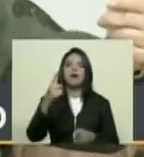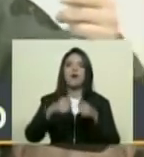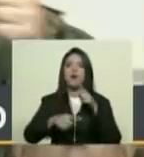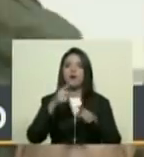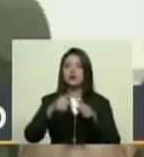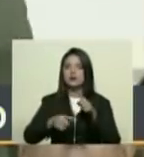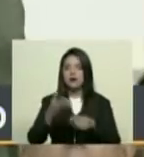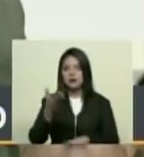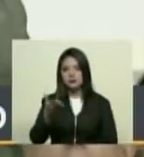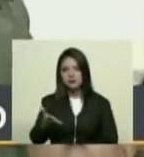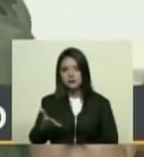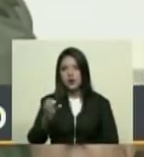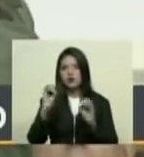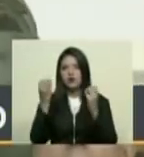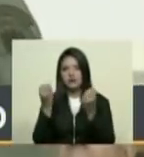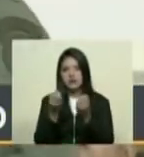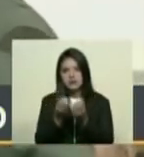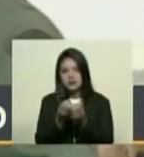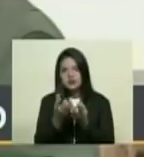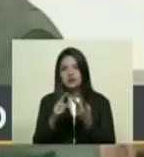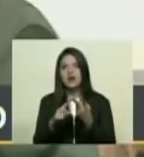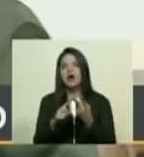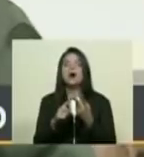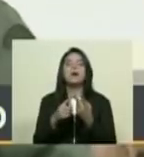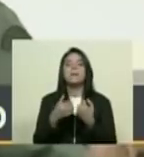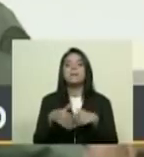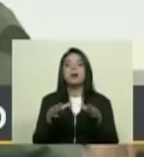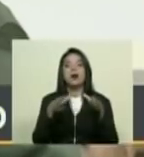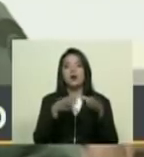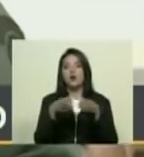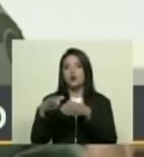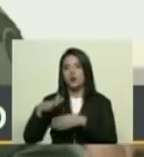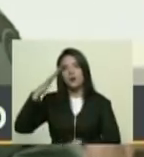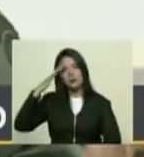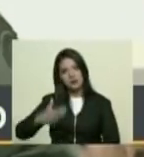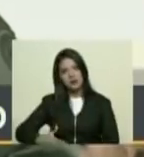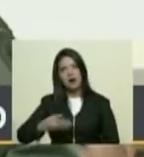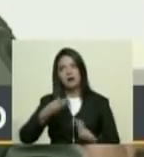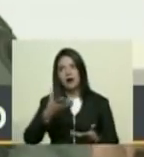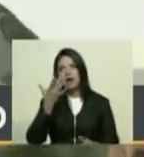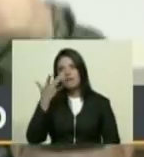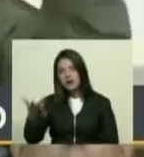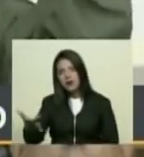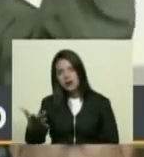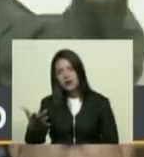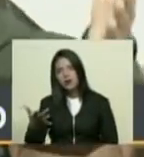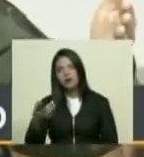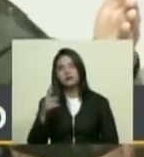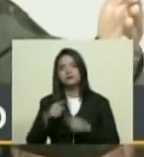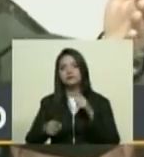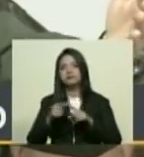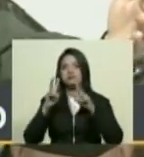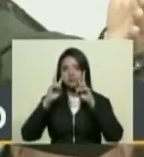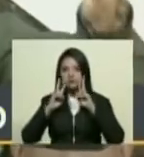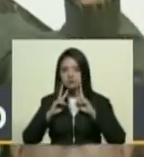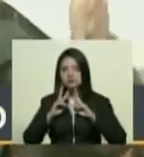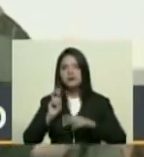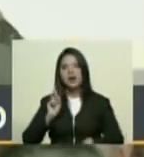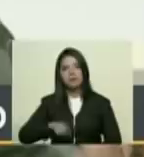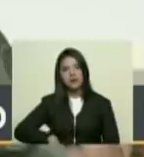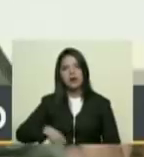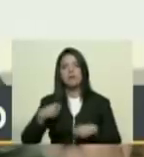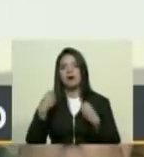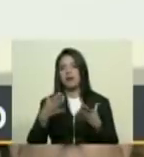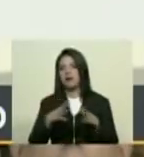utensilios de oficinas para las unidades militares. Estoy viendo material de limpieza también para